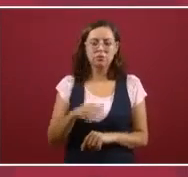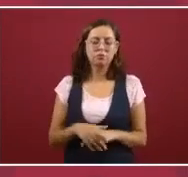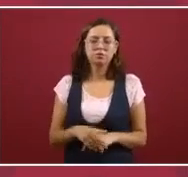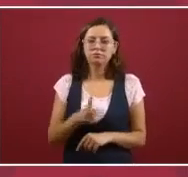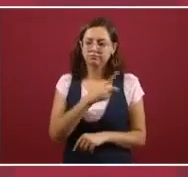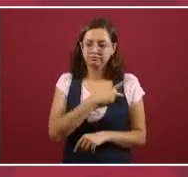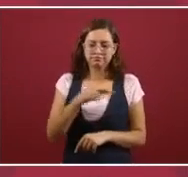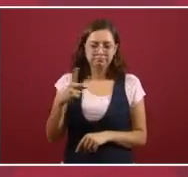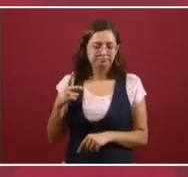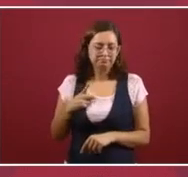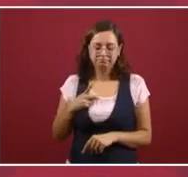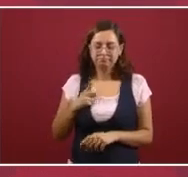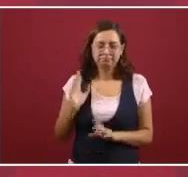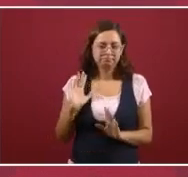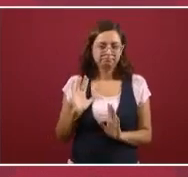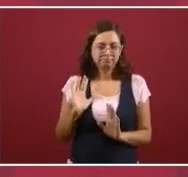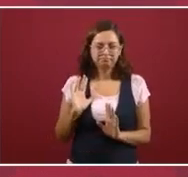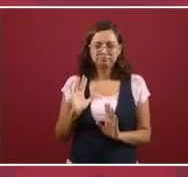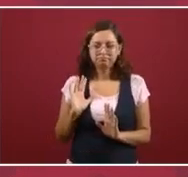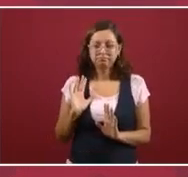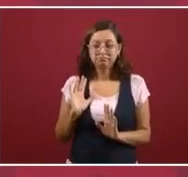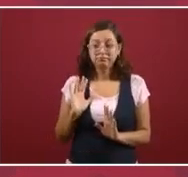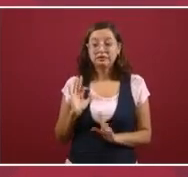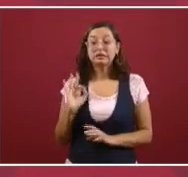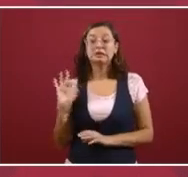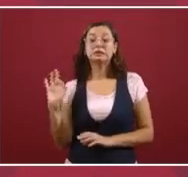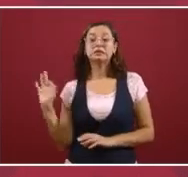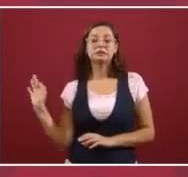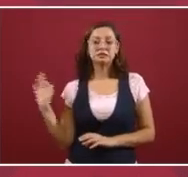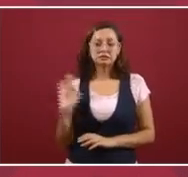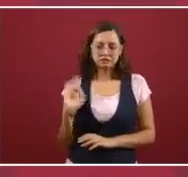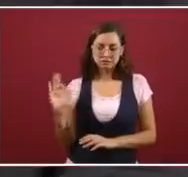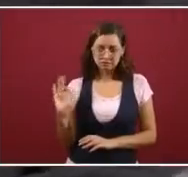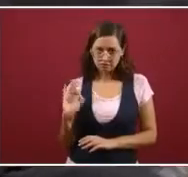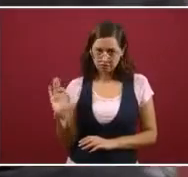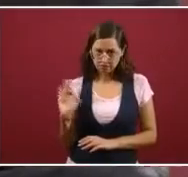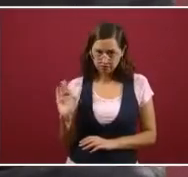de un presunto